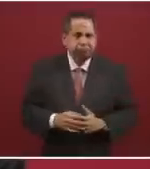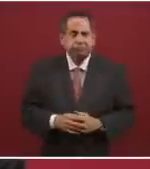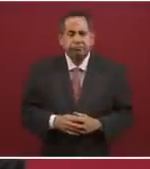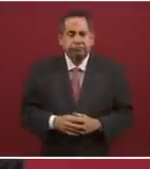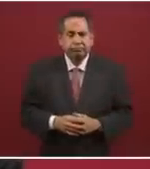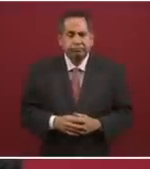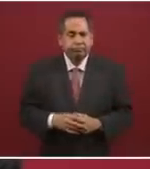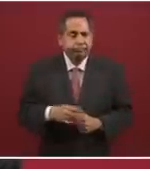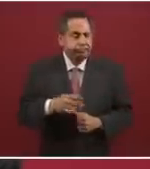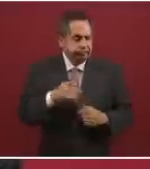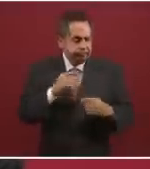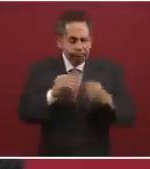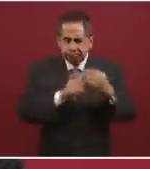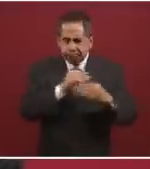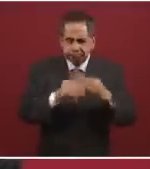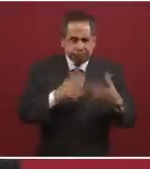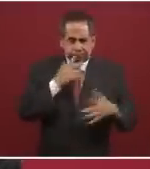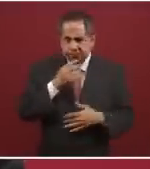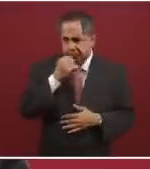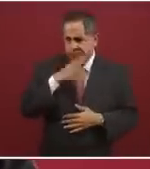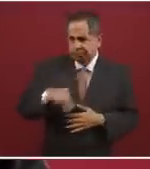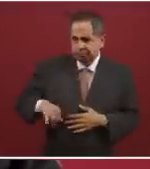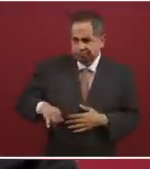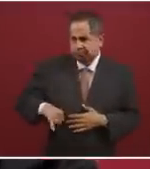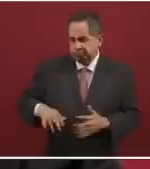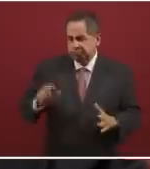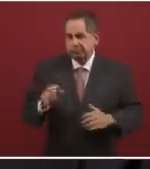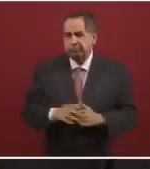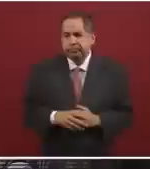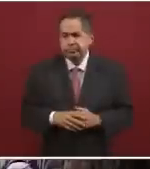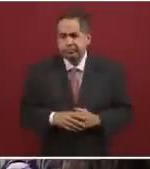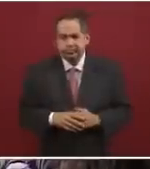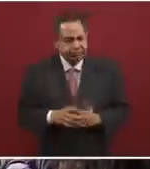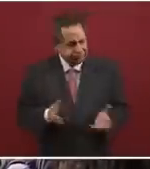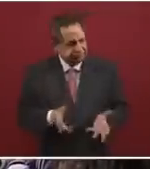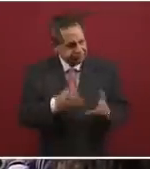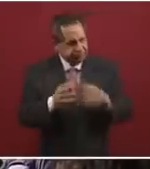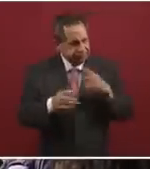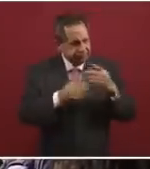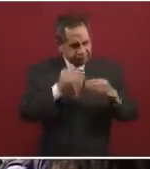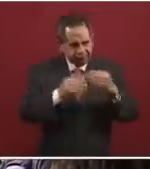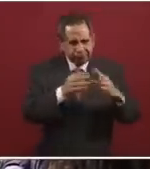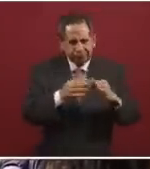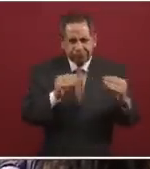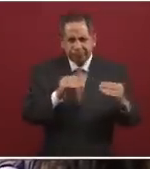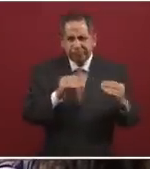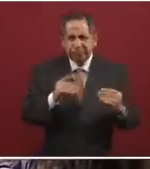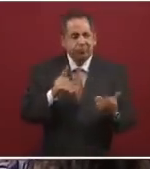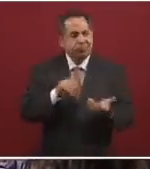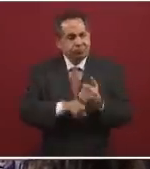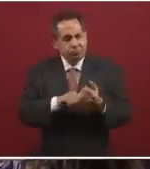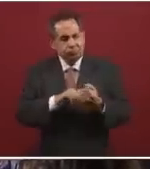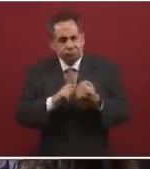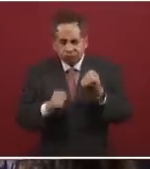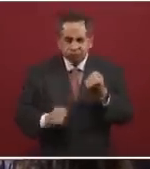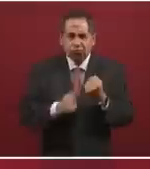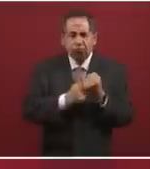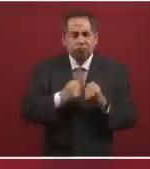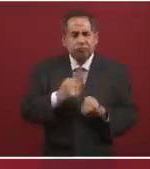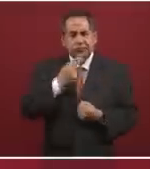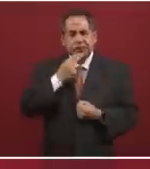la polémica es interesante, hay que alentarla porque es consustancial a la democracia.